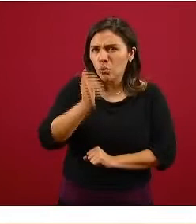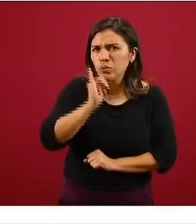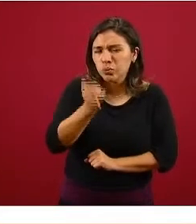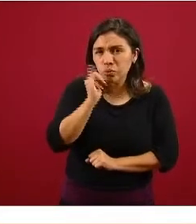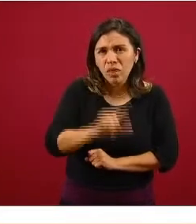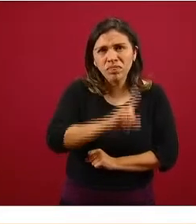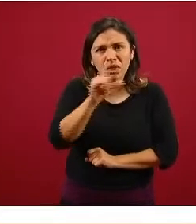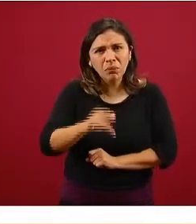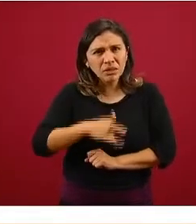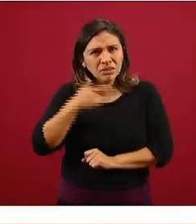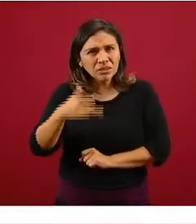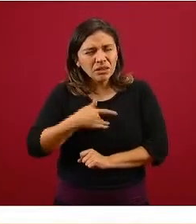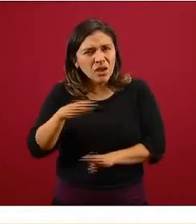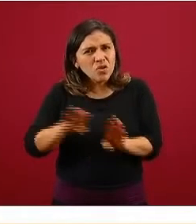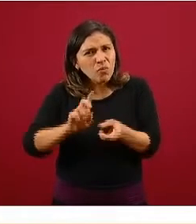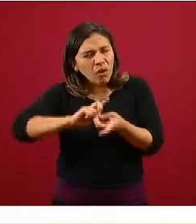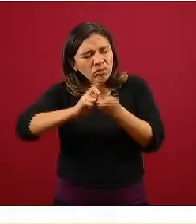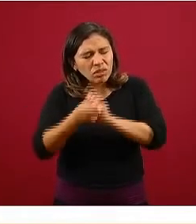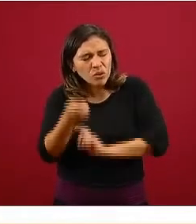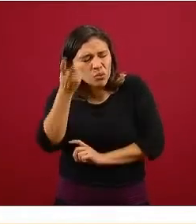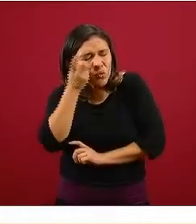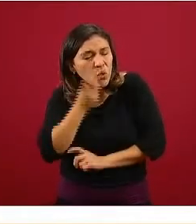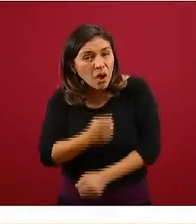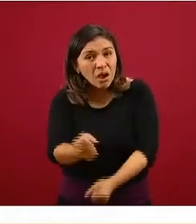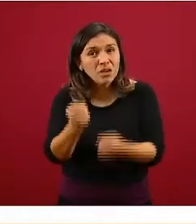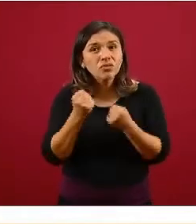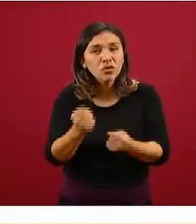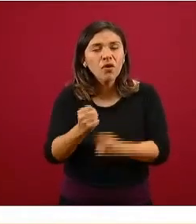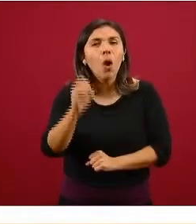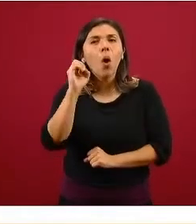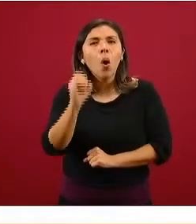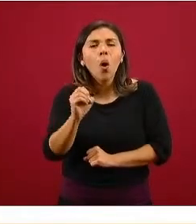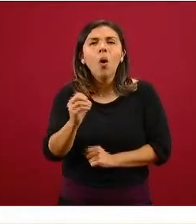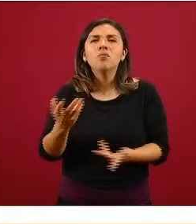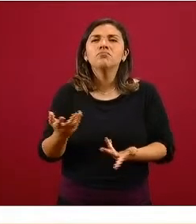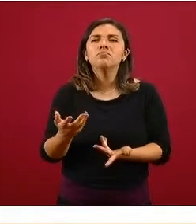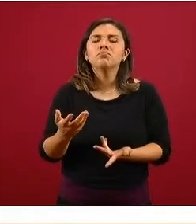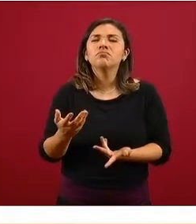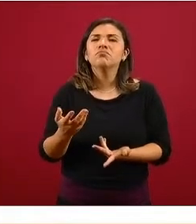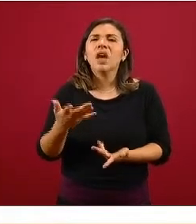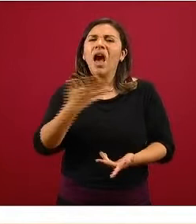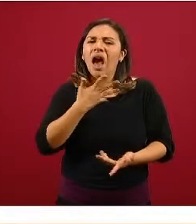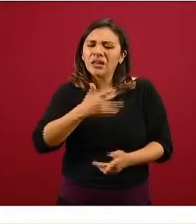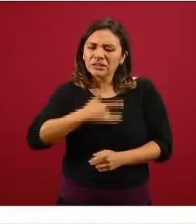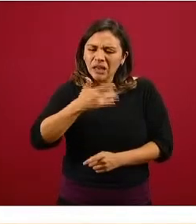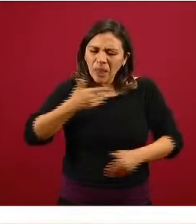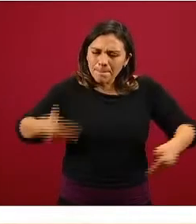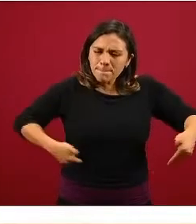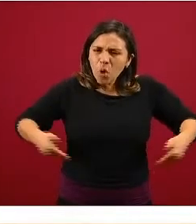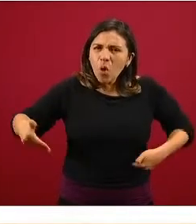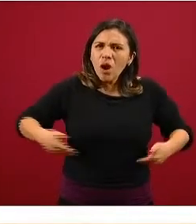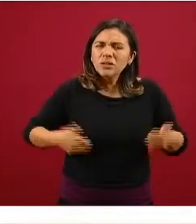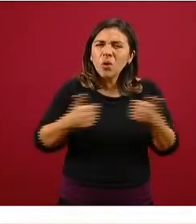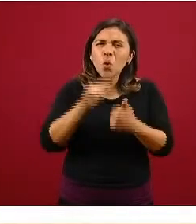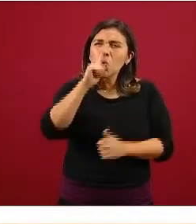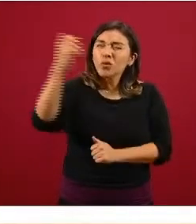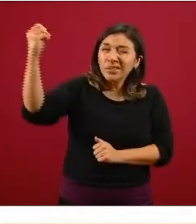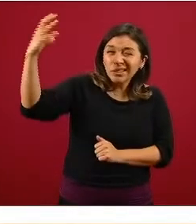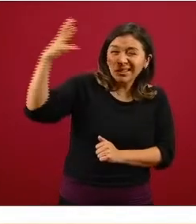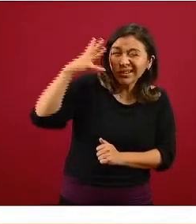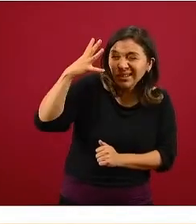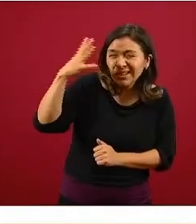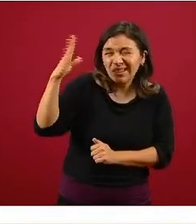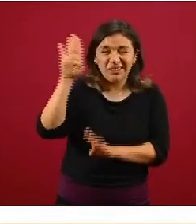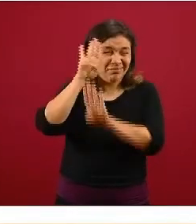se sienten excesivamente somnolientos, vomitan, tienen una molestia excesiva por la luz, le